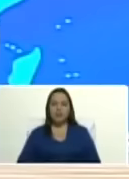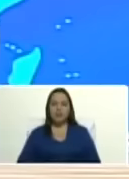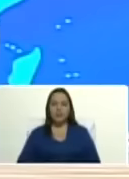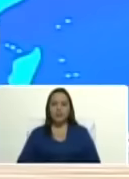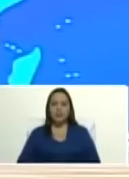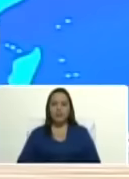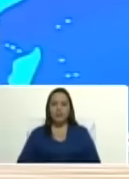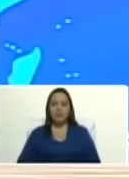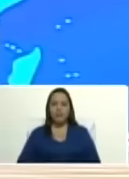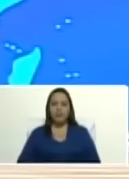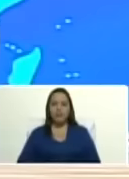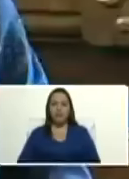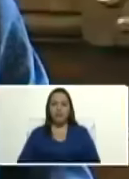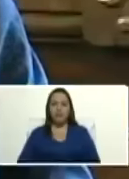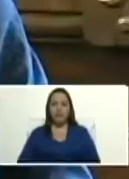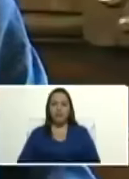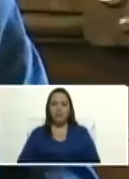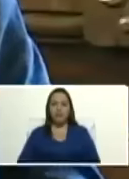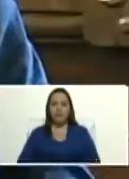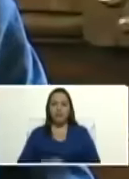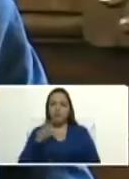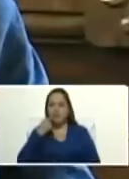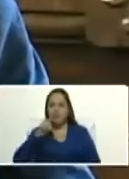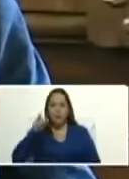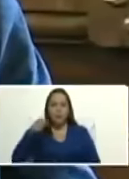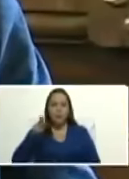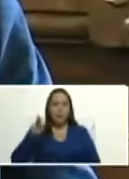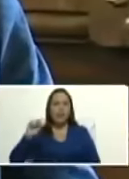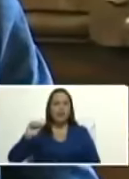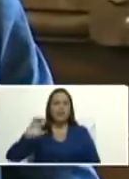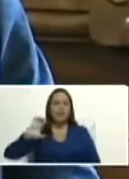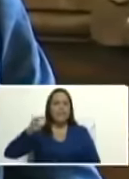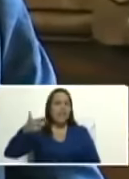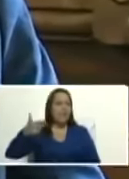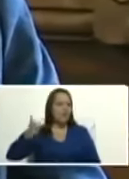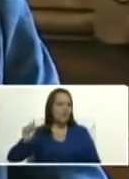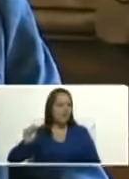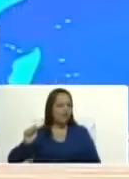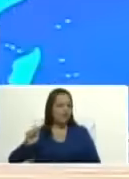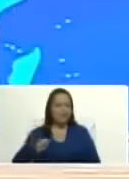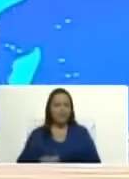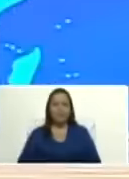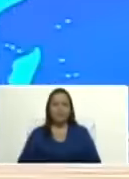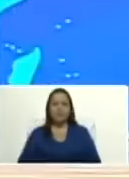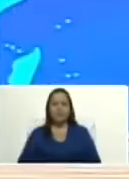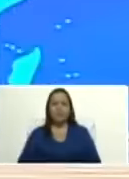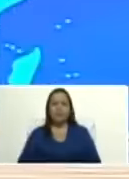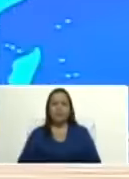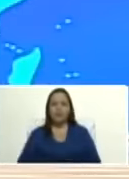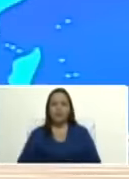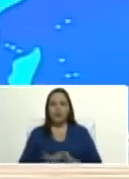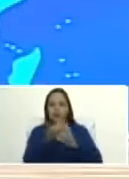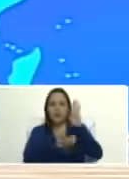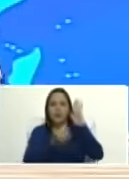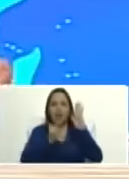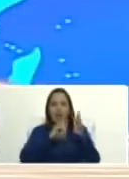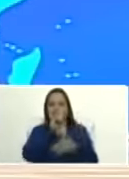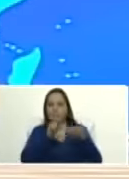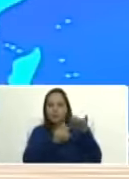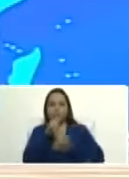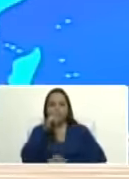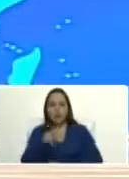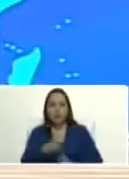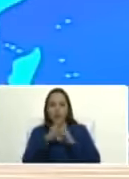Allá en la Laguna de Katia dicen WhatsApp. Bueno, ahí ustedes van a tener toda la información, todos los